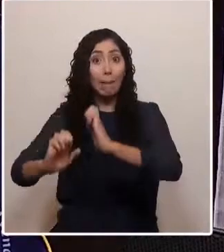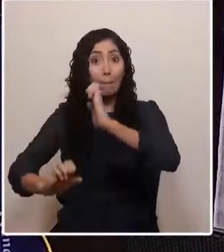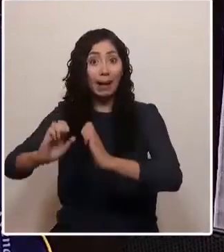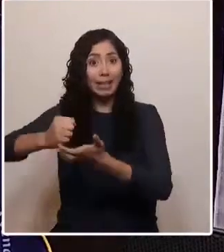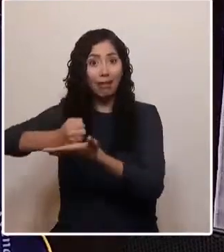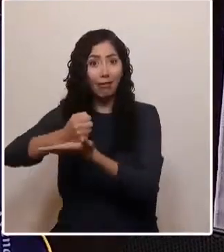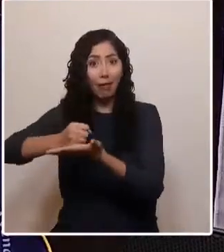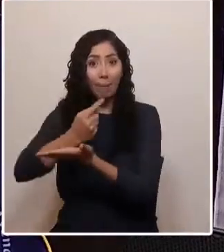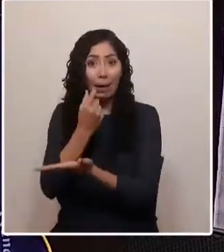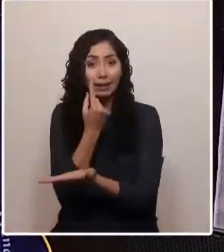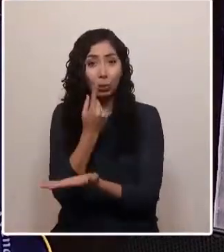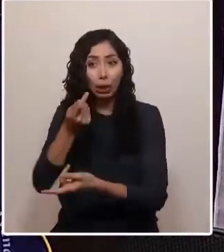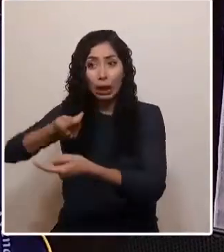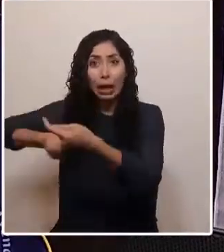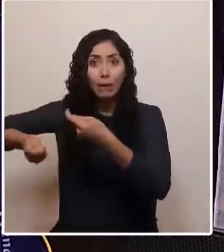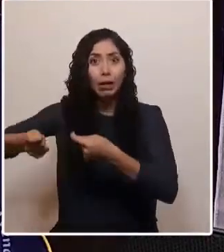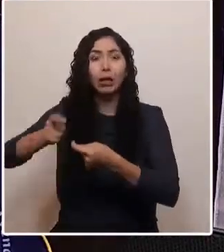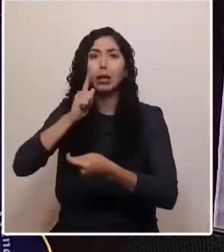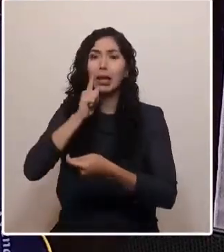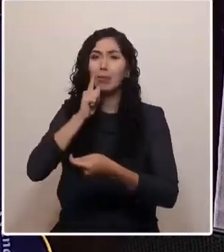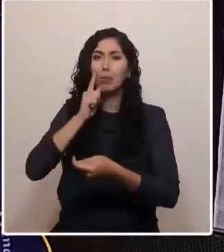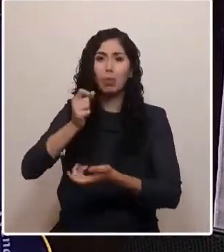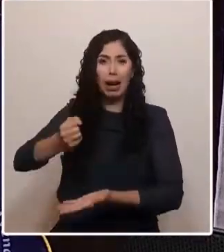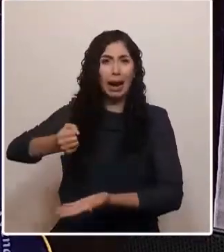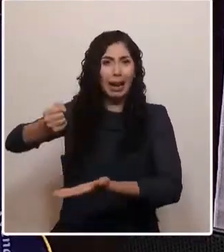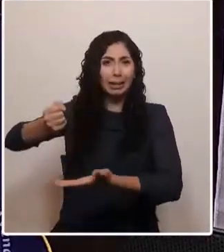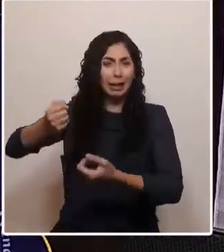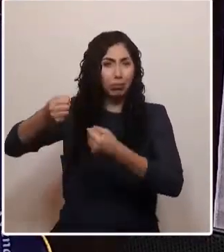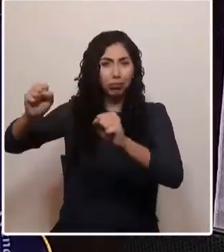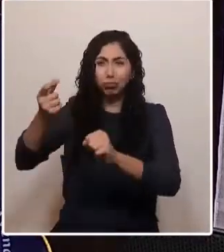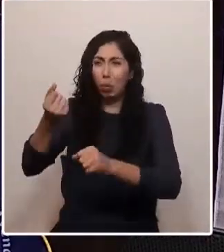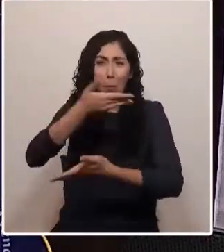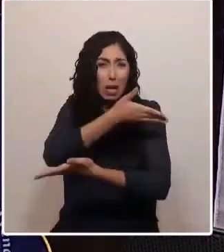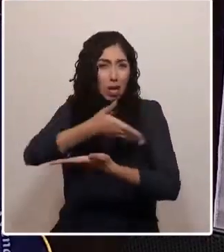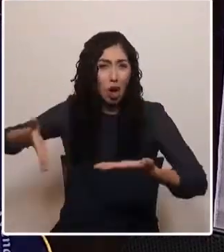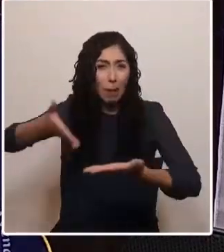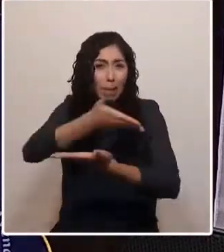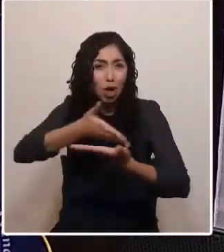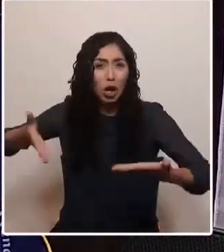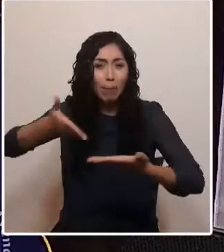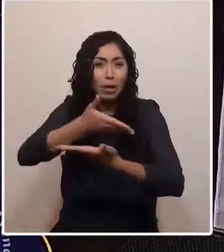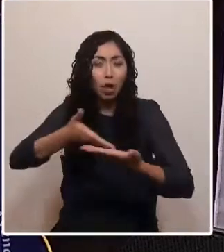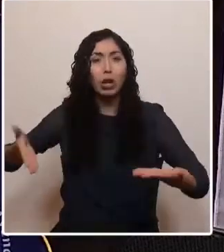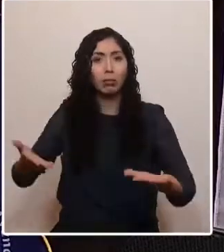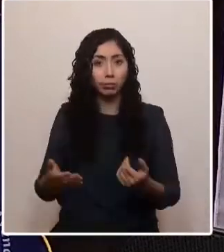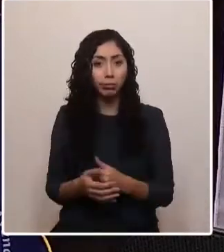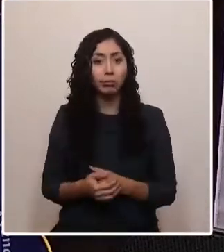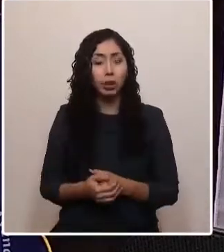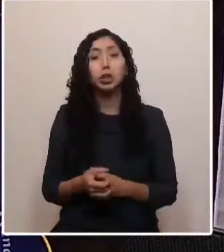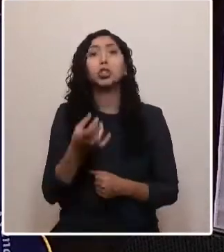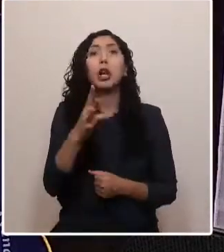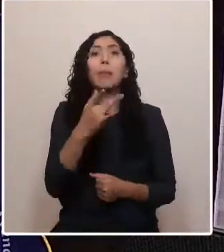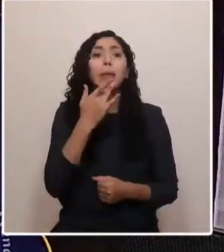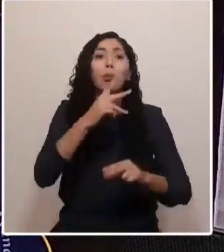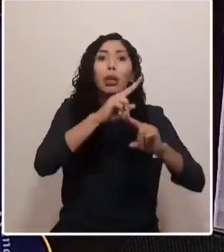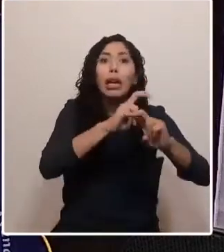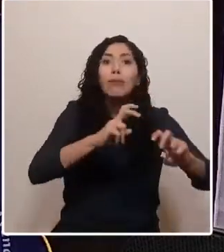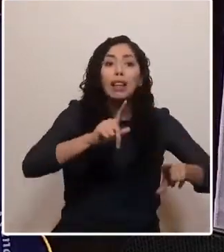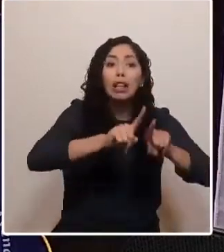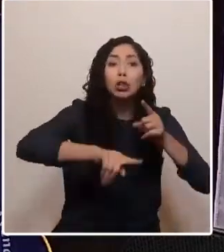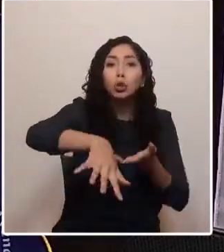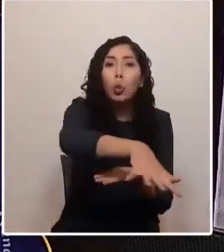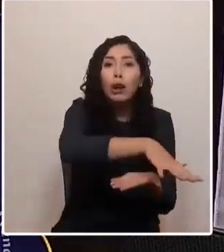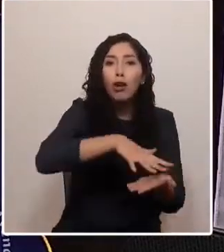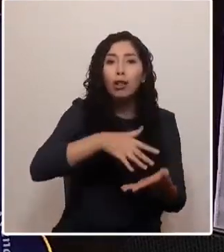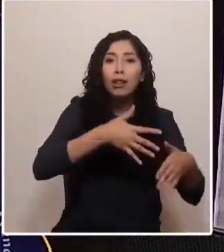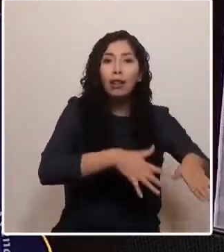este compuesto reportan ganancias multimillonarias. Todo esto desde unos pocos gramos de suelo de Rapa Nui. La